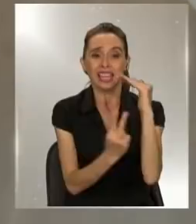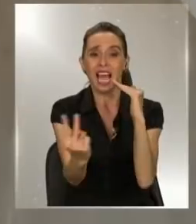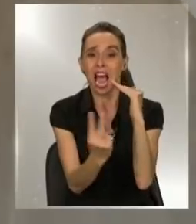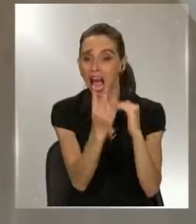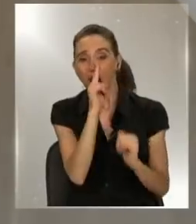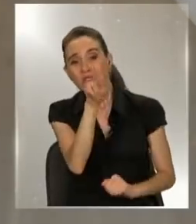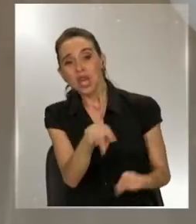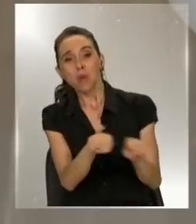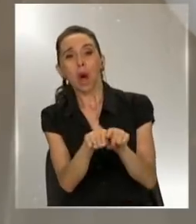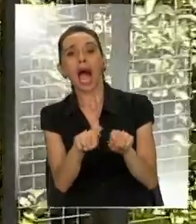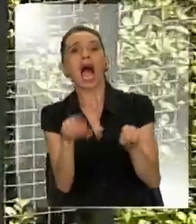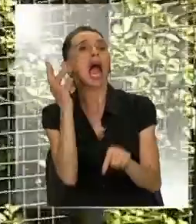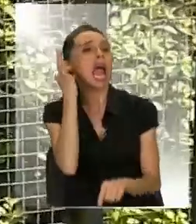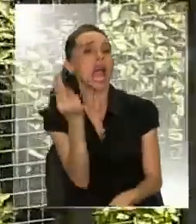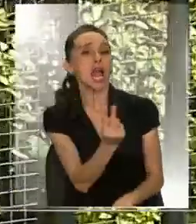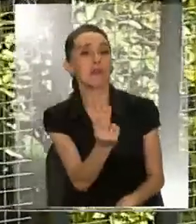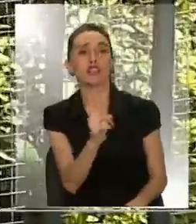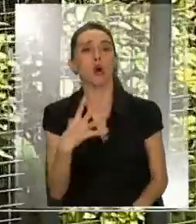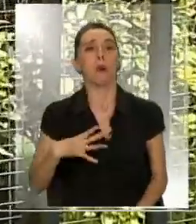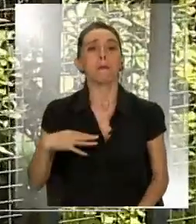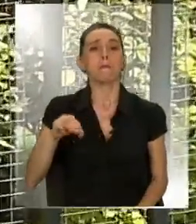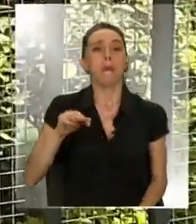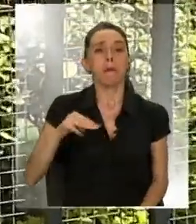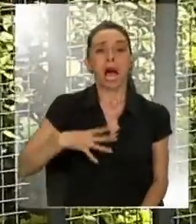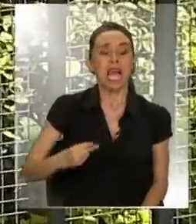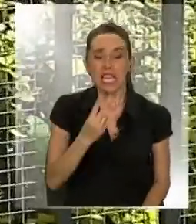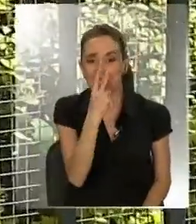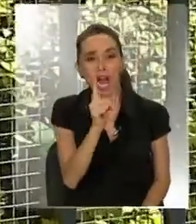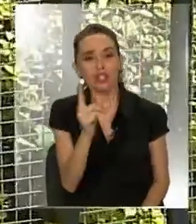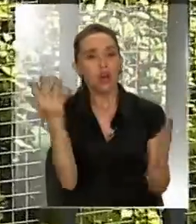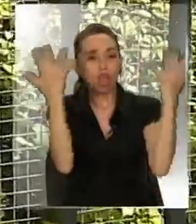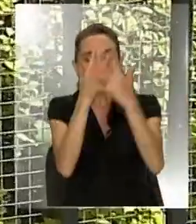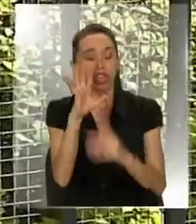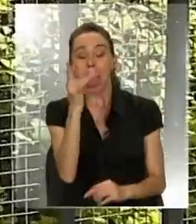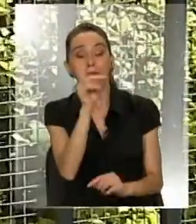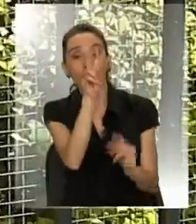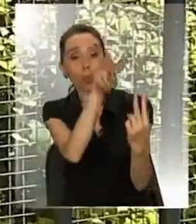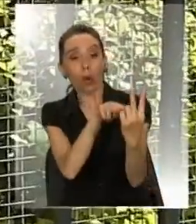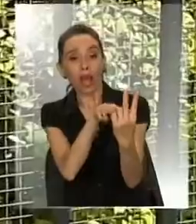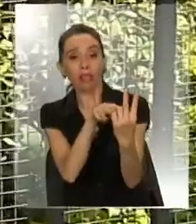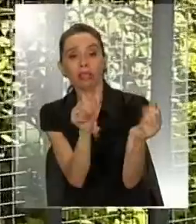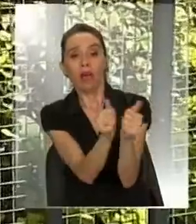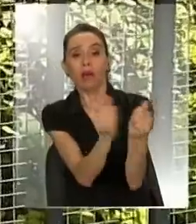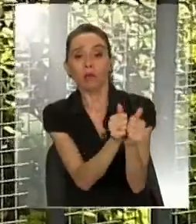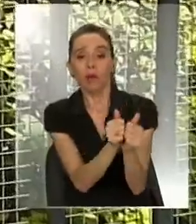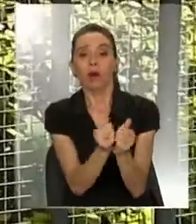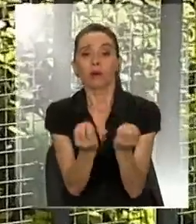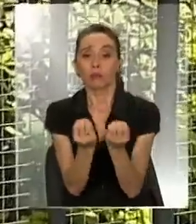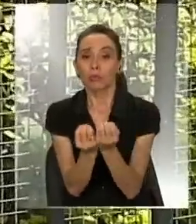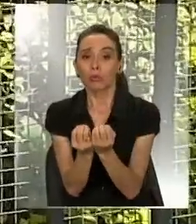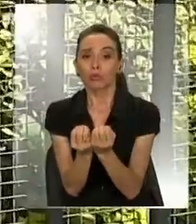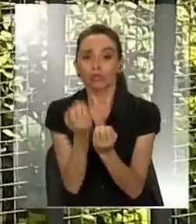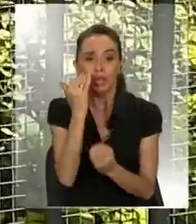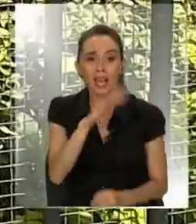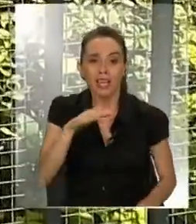hermanas, no parecía mamá e hija. Mi hija está muy afectada con todo esto también porque ya han sido muchos casos de niñas,